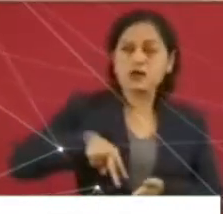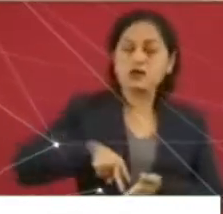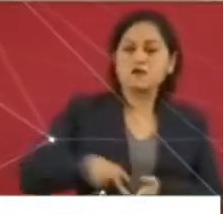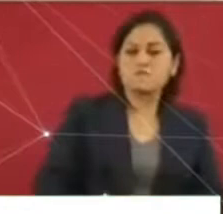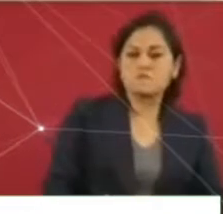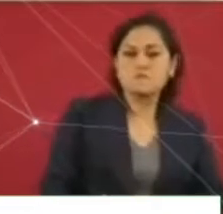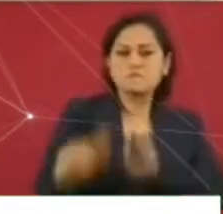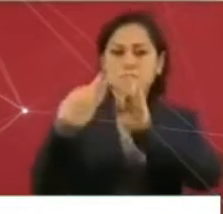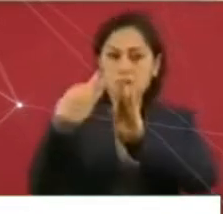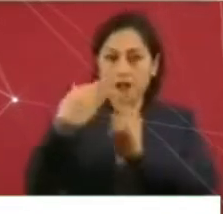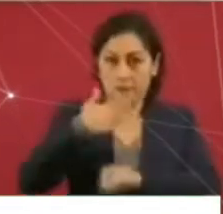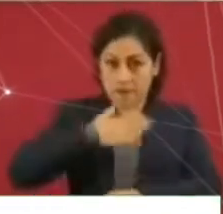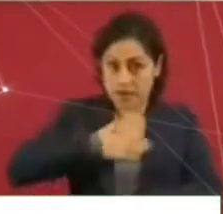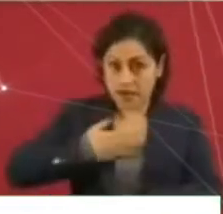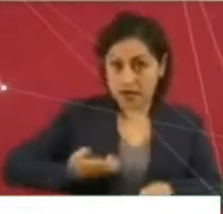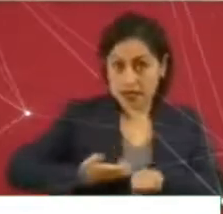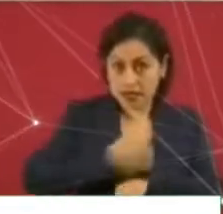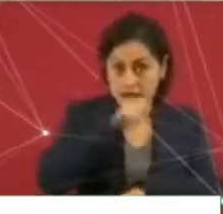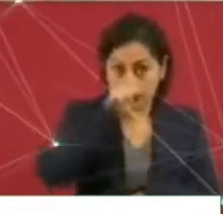estado, Jalisco,